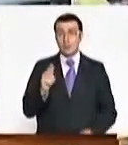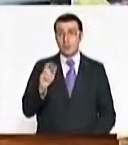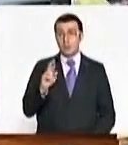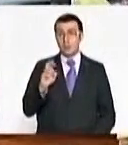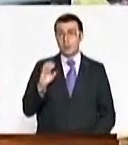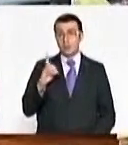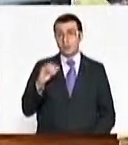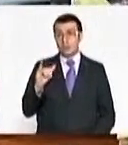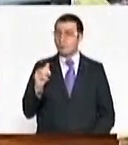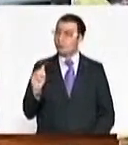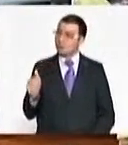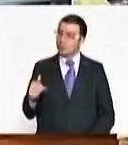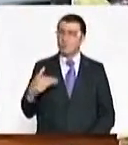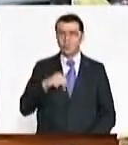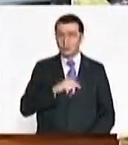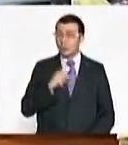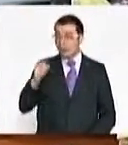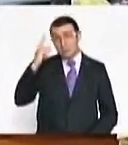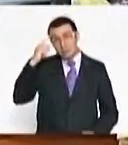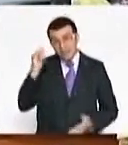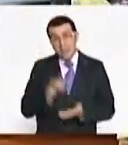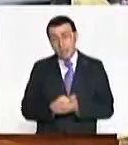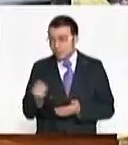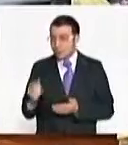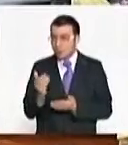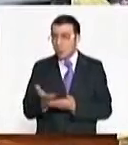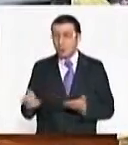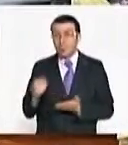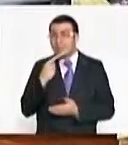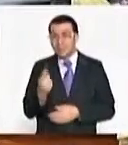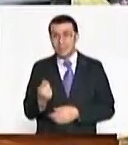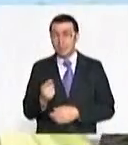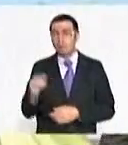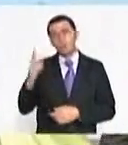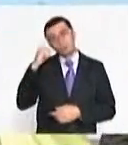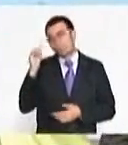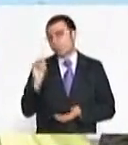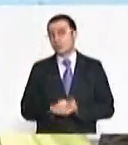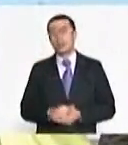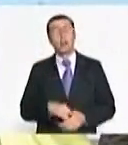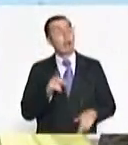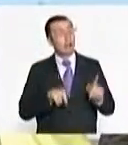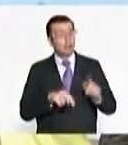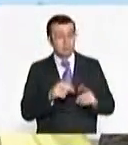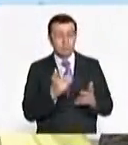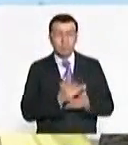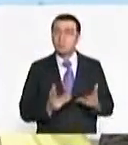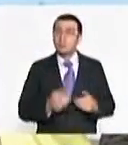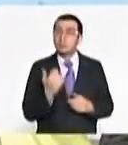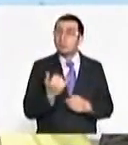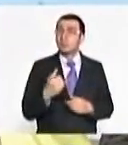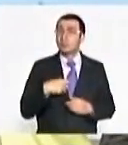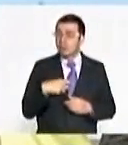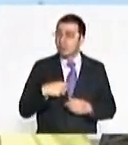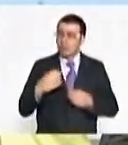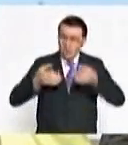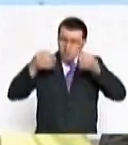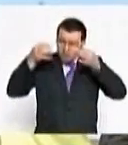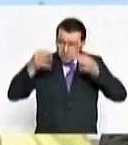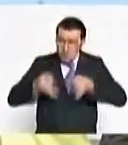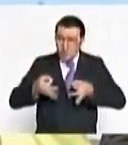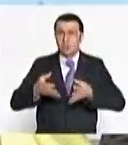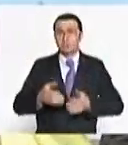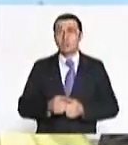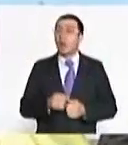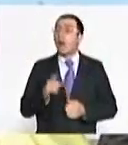no podemos dejarnos creer de tanta cosa que nos dicen. Y como él dice, hay productos que tienen unas indicaciones muy precisas. Ah, que es